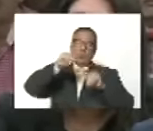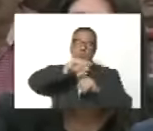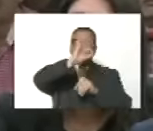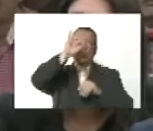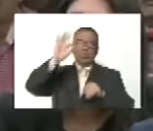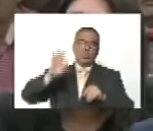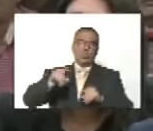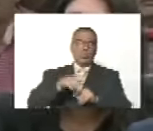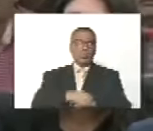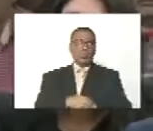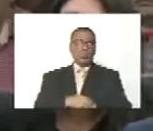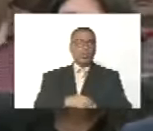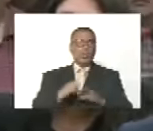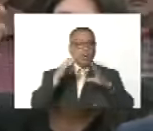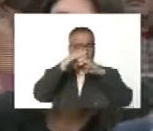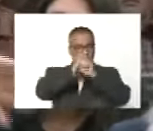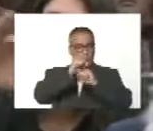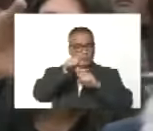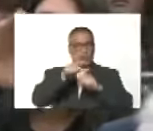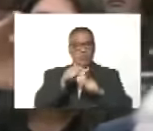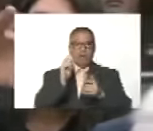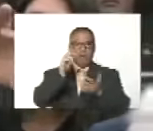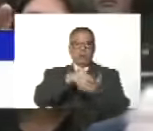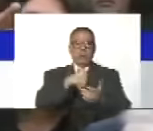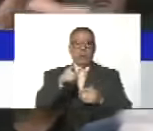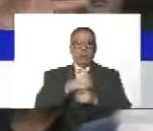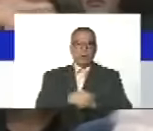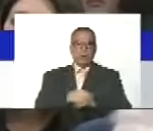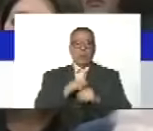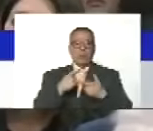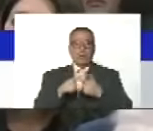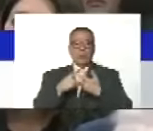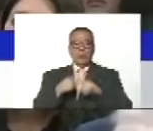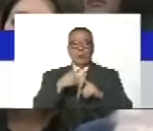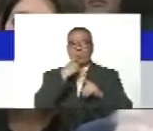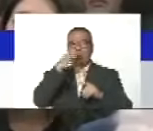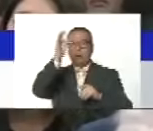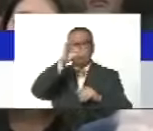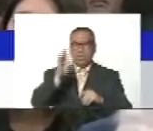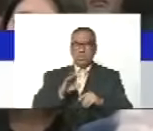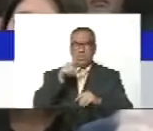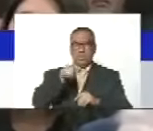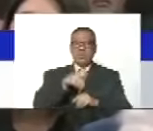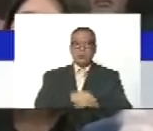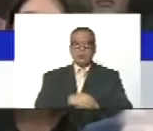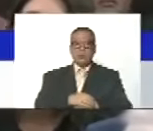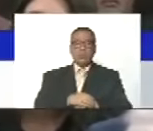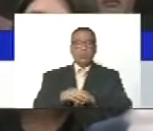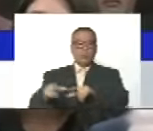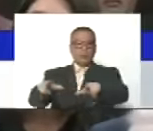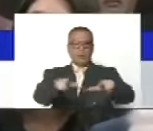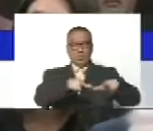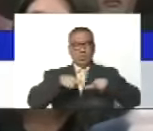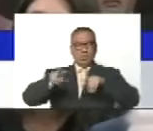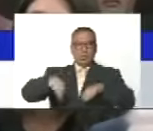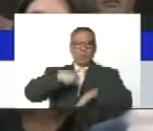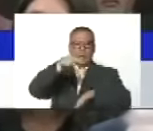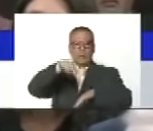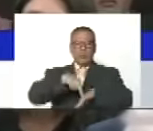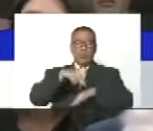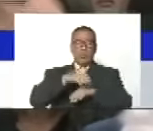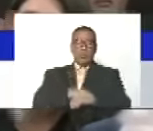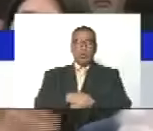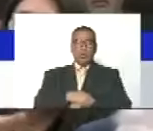Oscuridad, que formaron parte del elenco unas extraordinarias figuras de la escena nacional